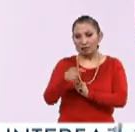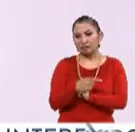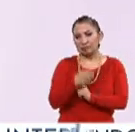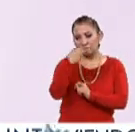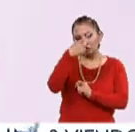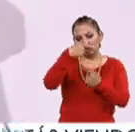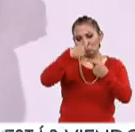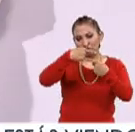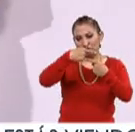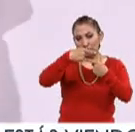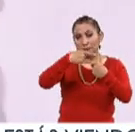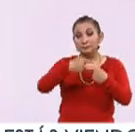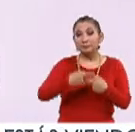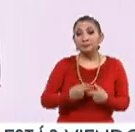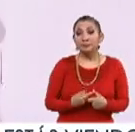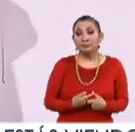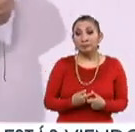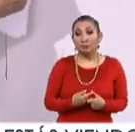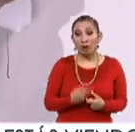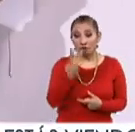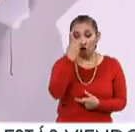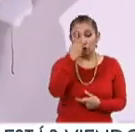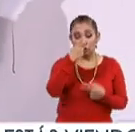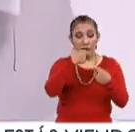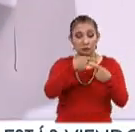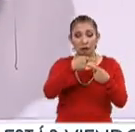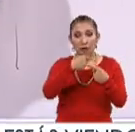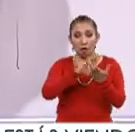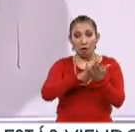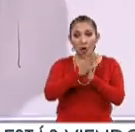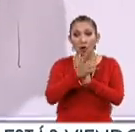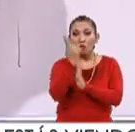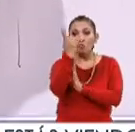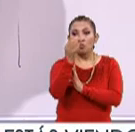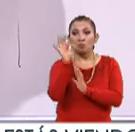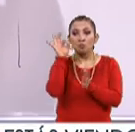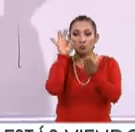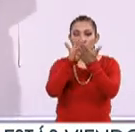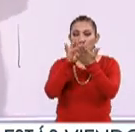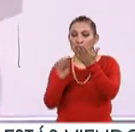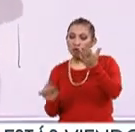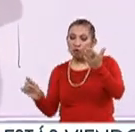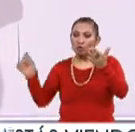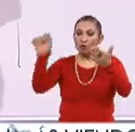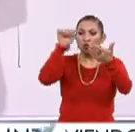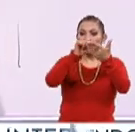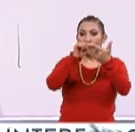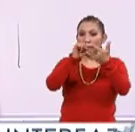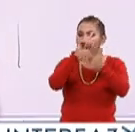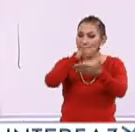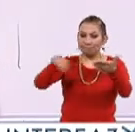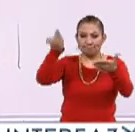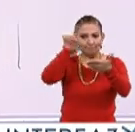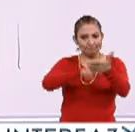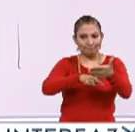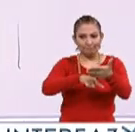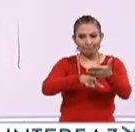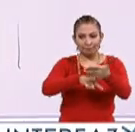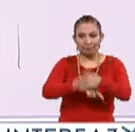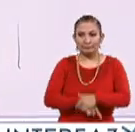pongo una raya. Ahora, cada vez que tengo yo dos rayas, suben como un punto. los coloco aquí. Esos ya no están. Uh-huh. Aquí hay un